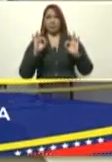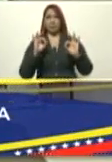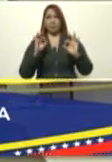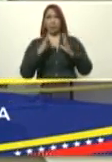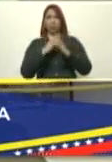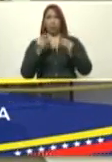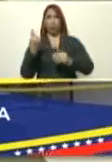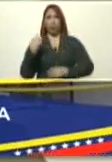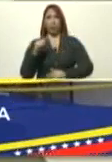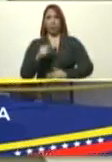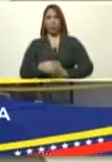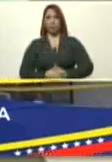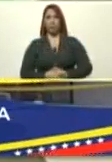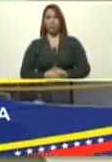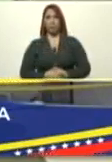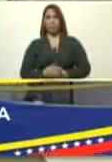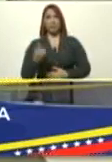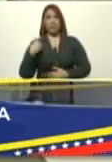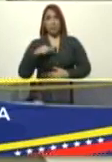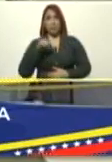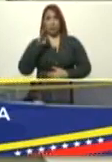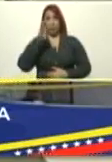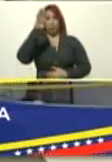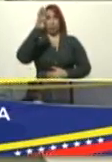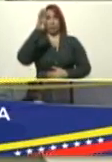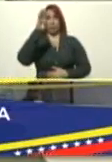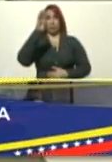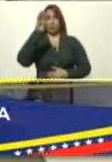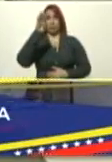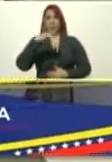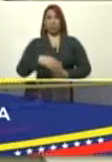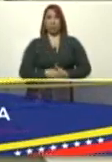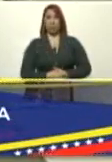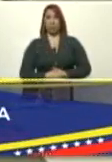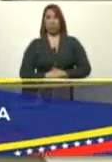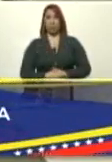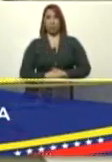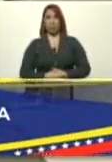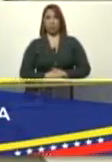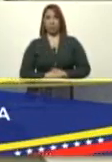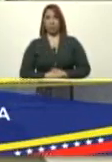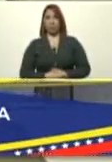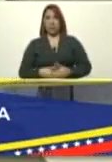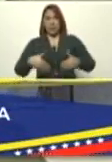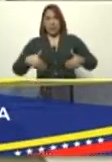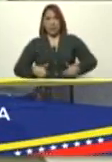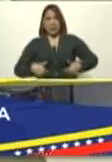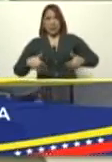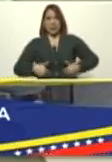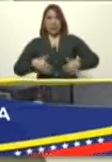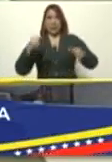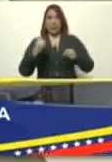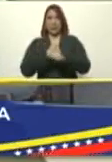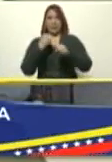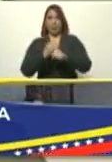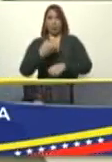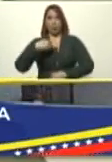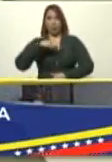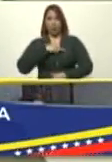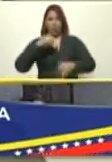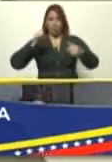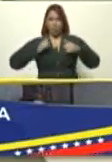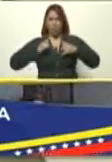lo que tenemos y tendremos será producto del esfuerzo y del trabajo nuestro